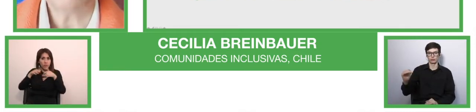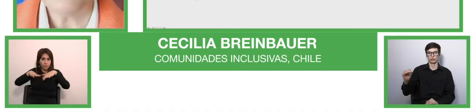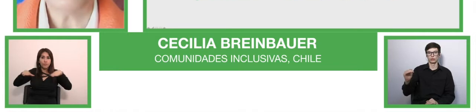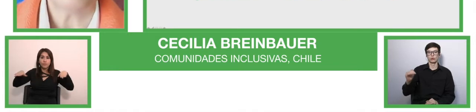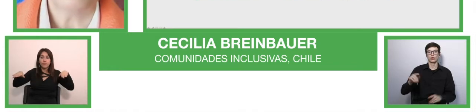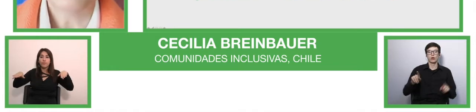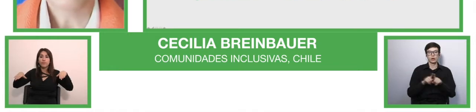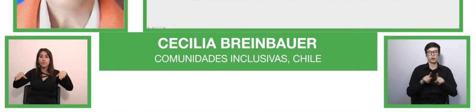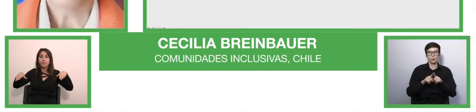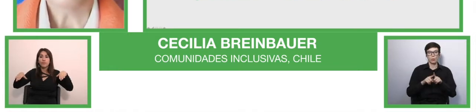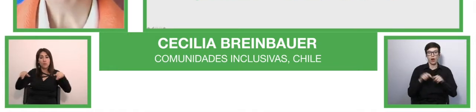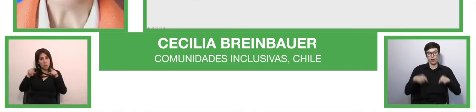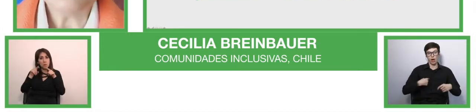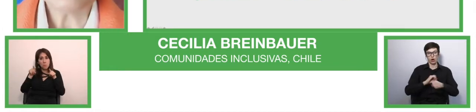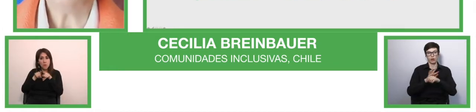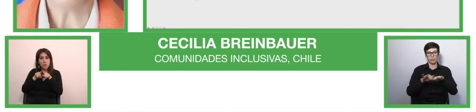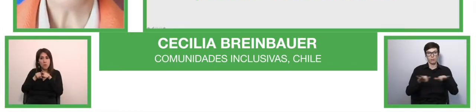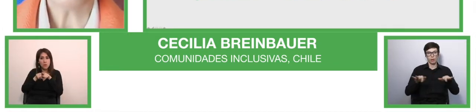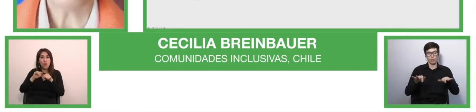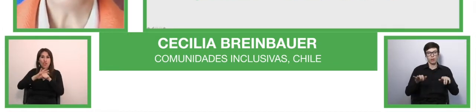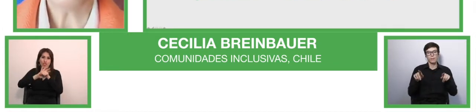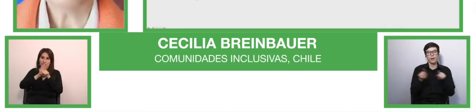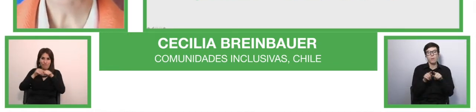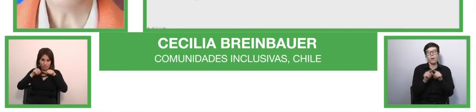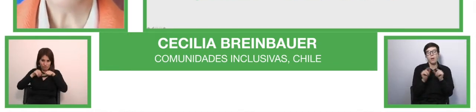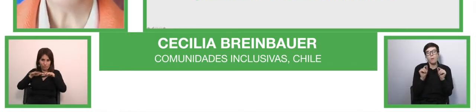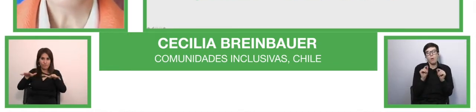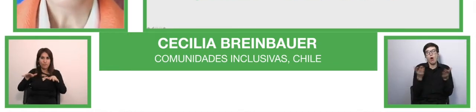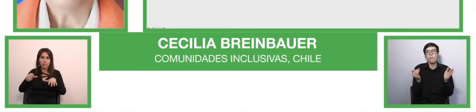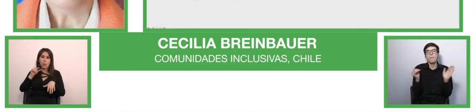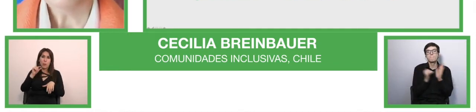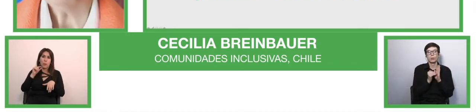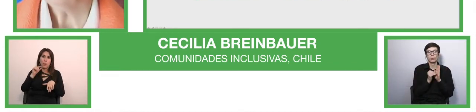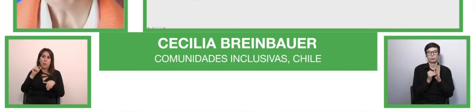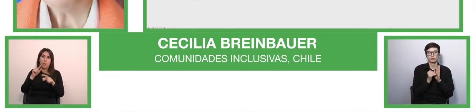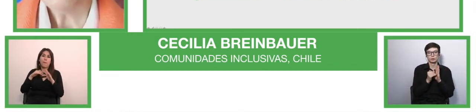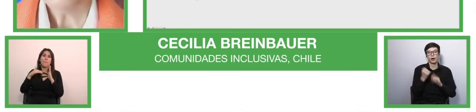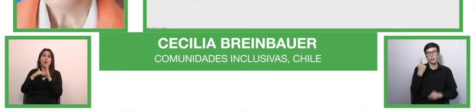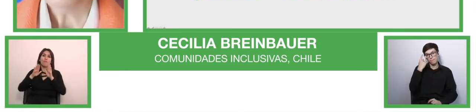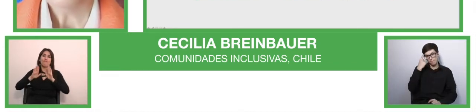en un pequeño paréntesis por decirlo así pero